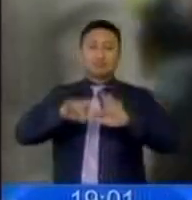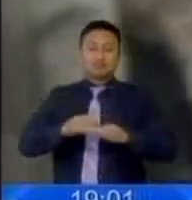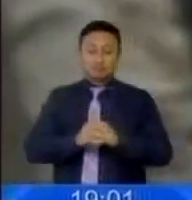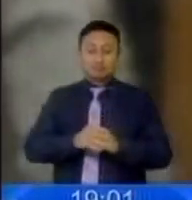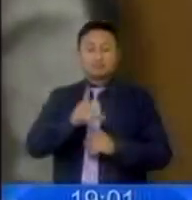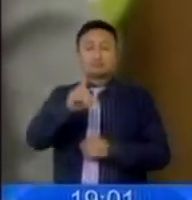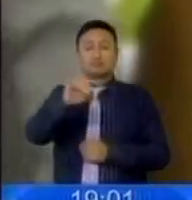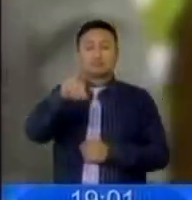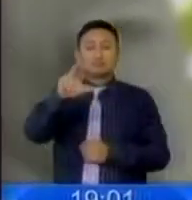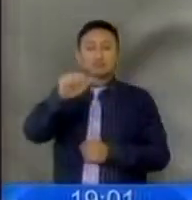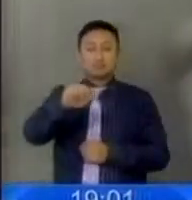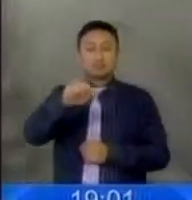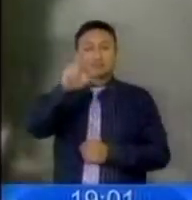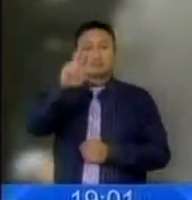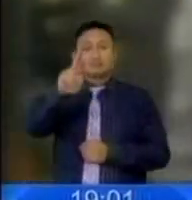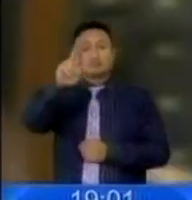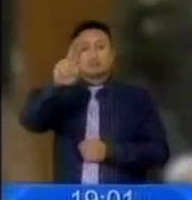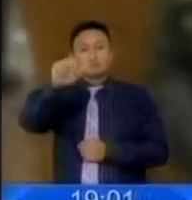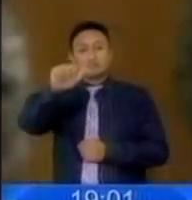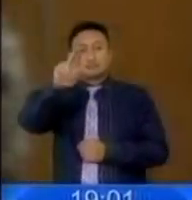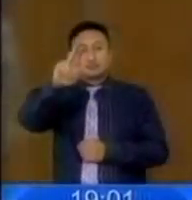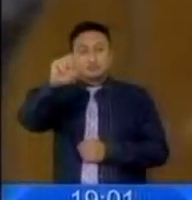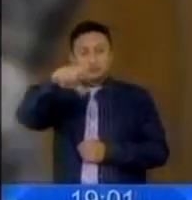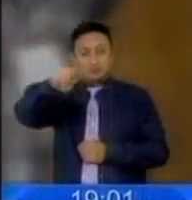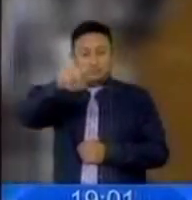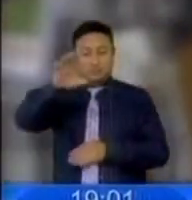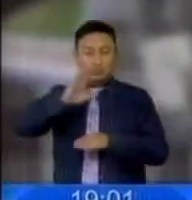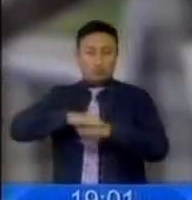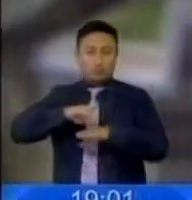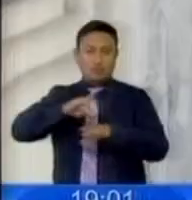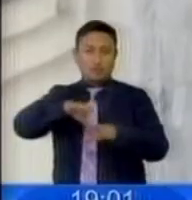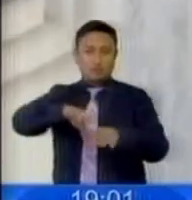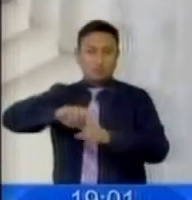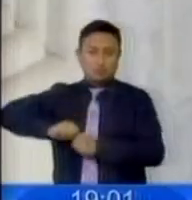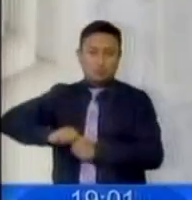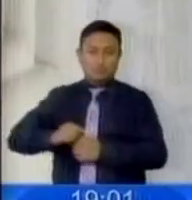y Raúl Che, a quienes se los señala como autores del plagio, informó.